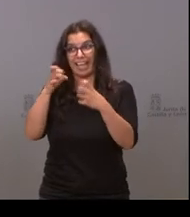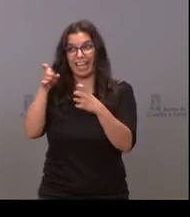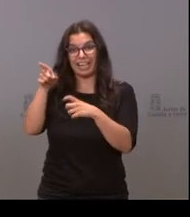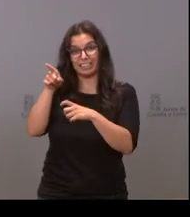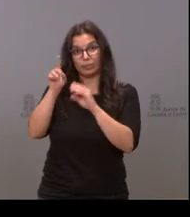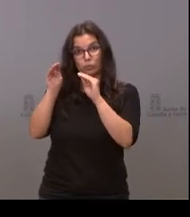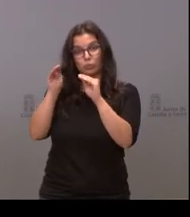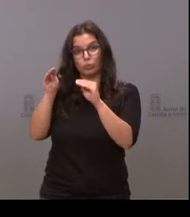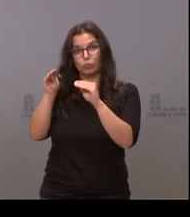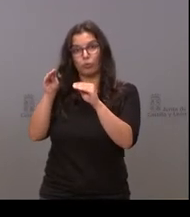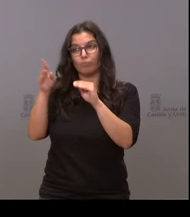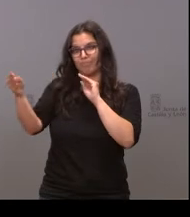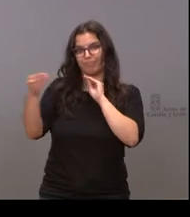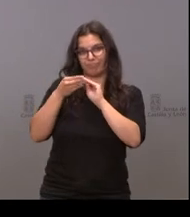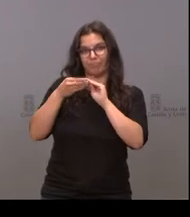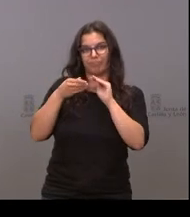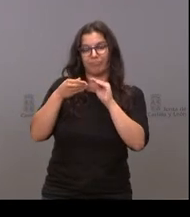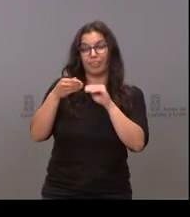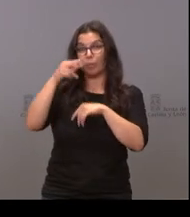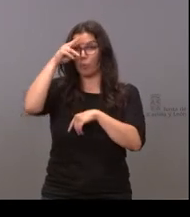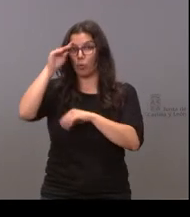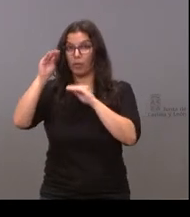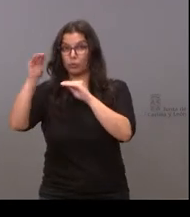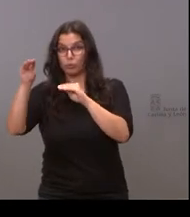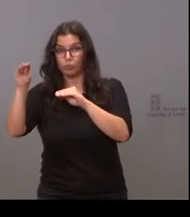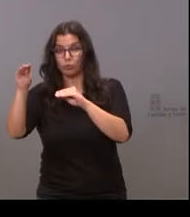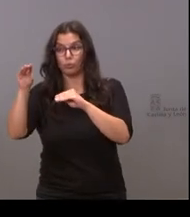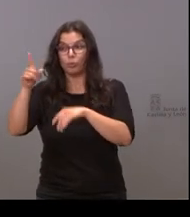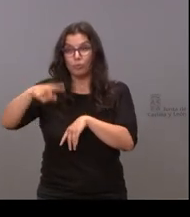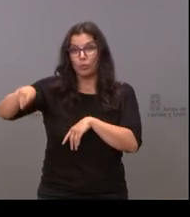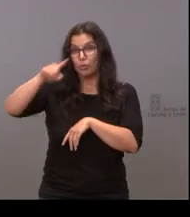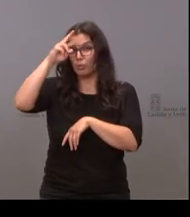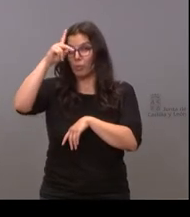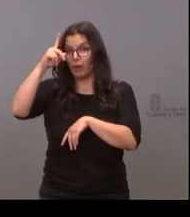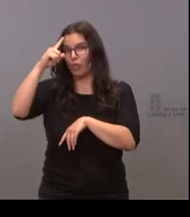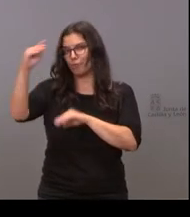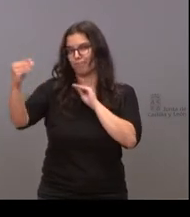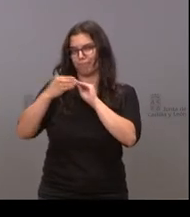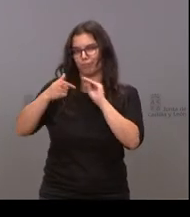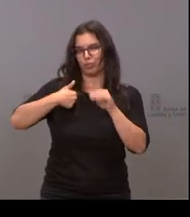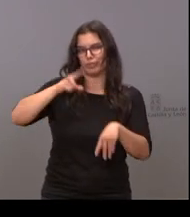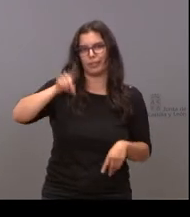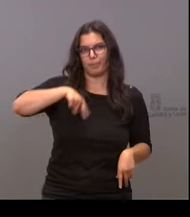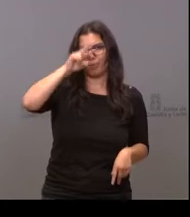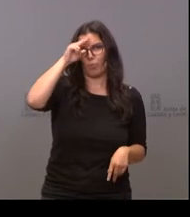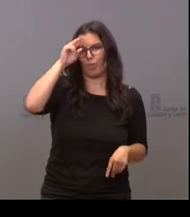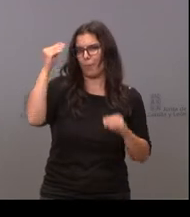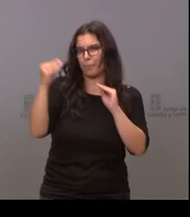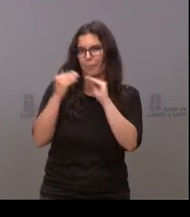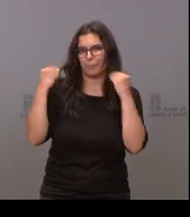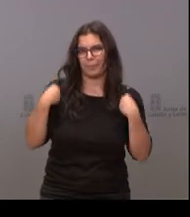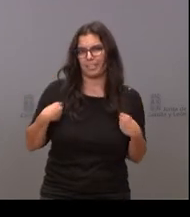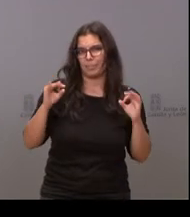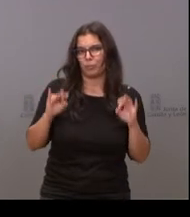son mis quejas y tus preocupaciones vuestras preocupaciones son mis preocupaciones que